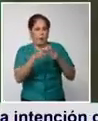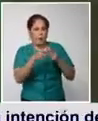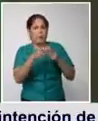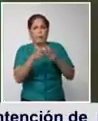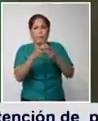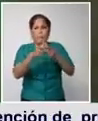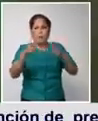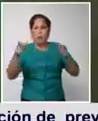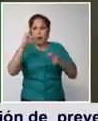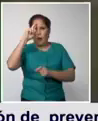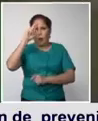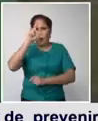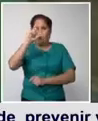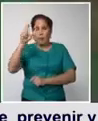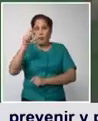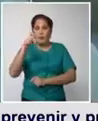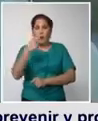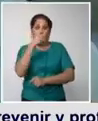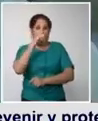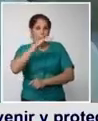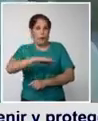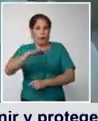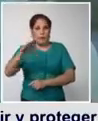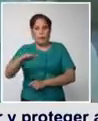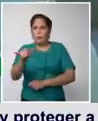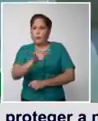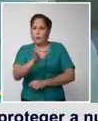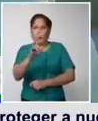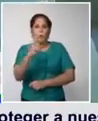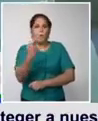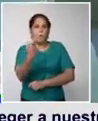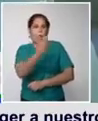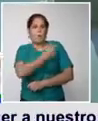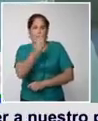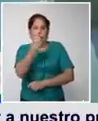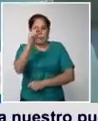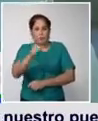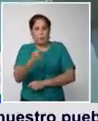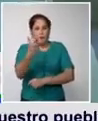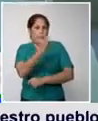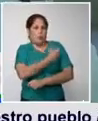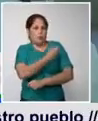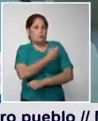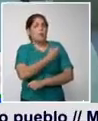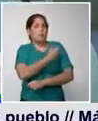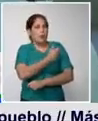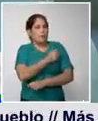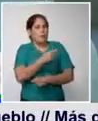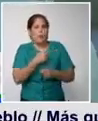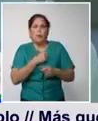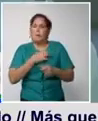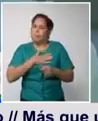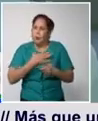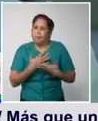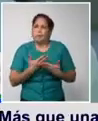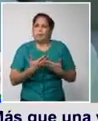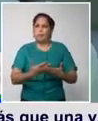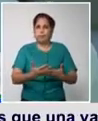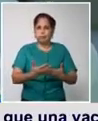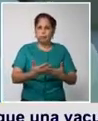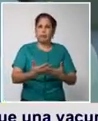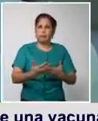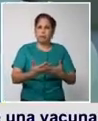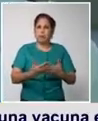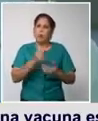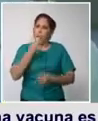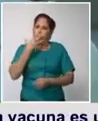del Hospital de Especialidad Pediátrica. Ser la primera que me vacuno en el hospital es símbolo de gallardía, de la jerarquía que siempre